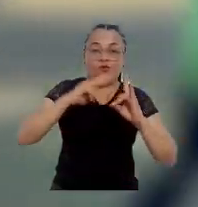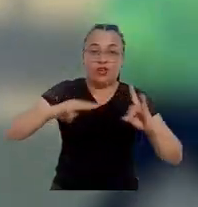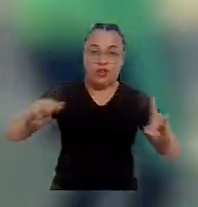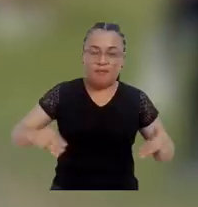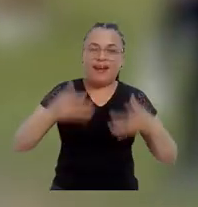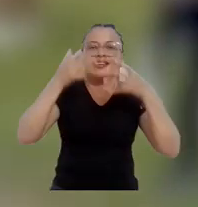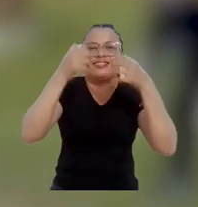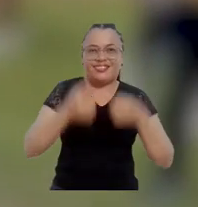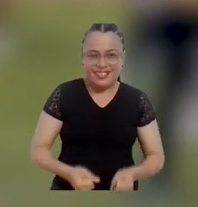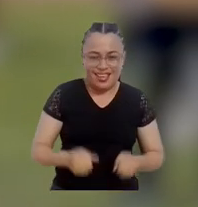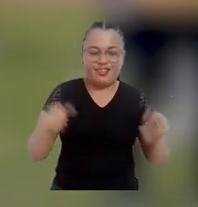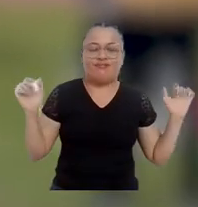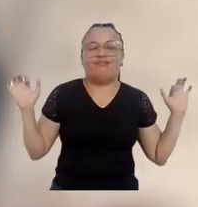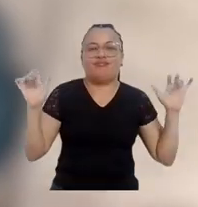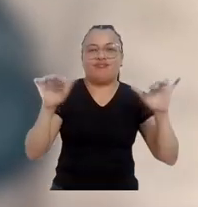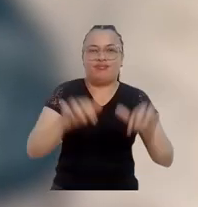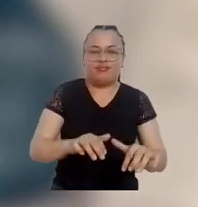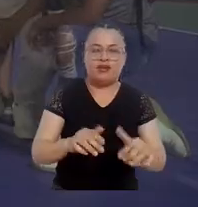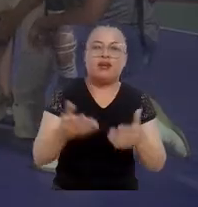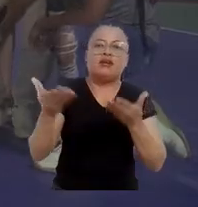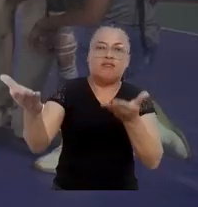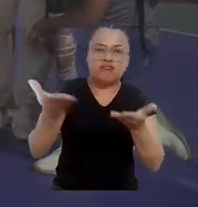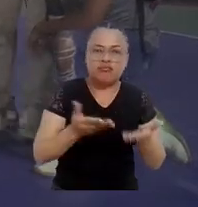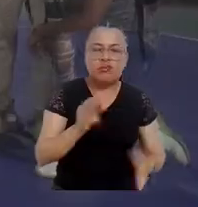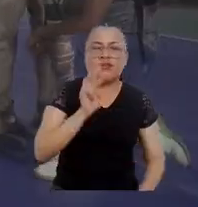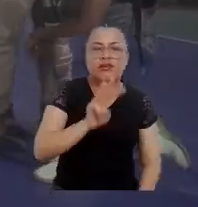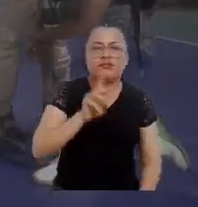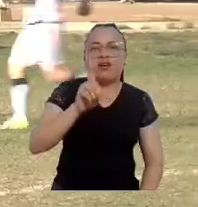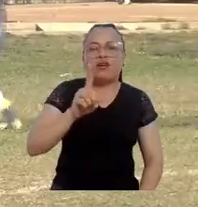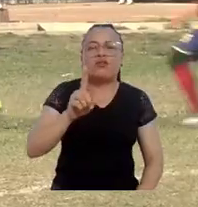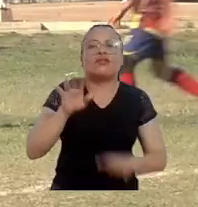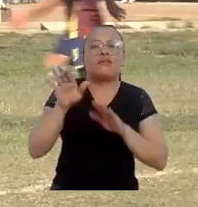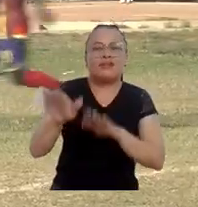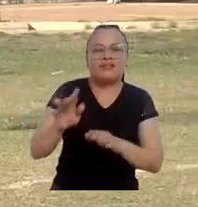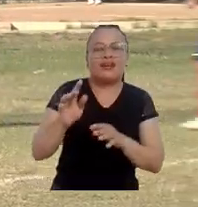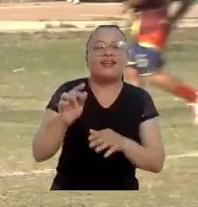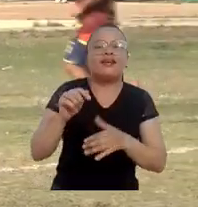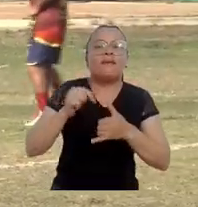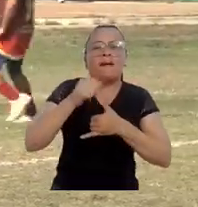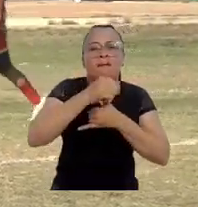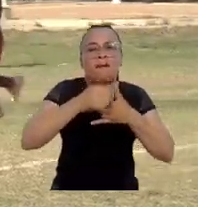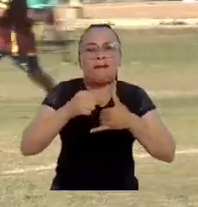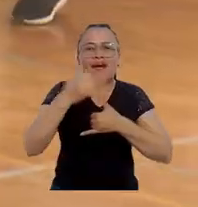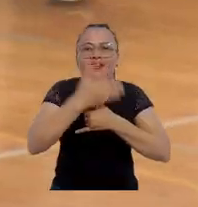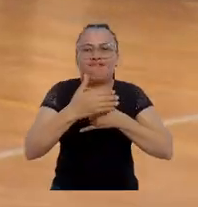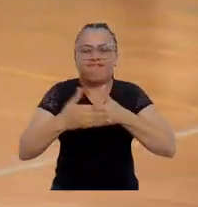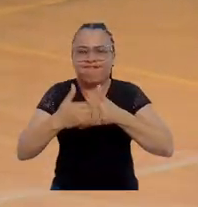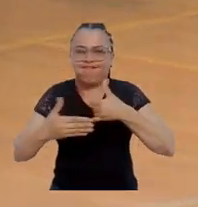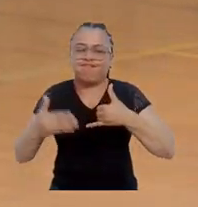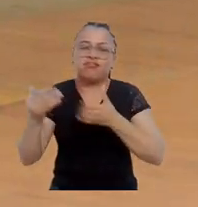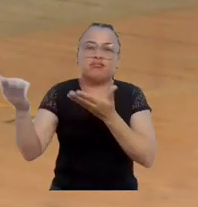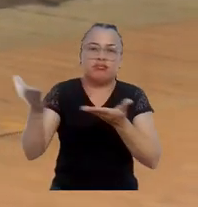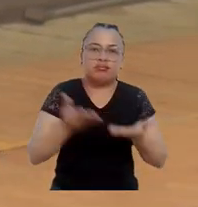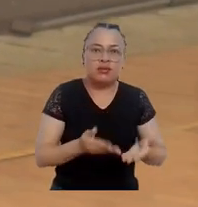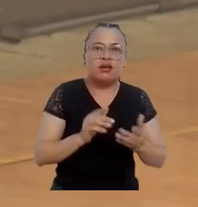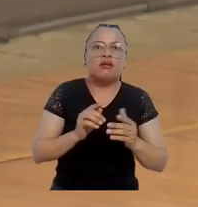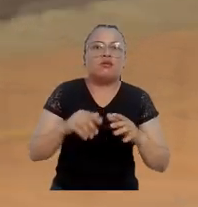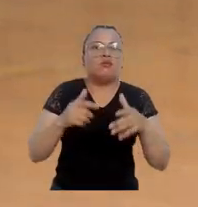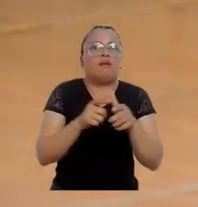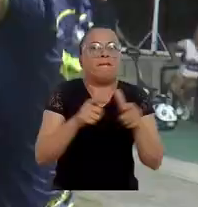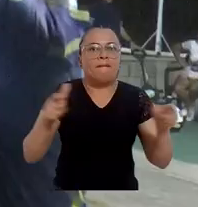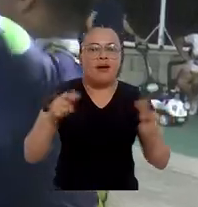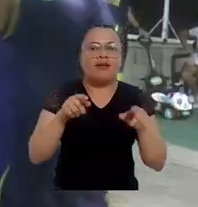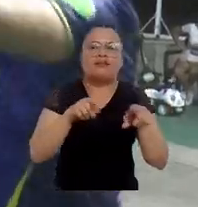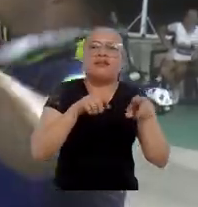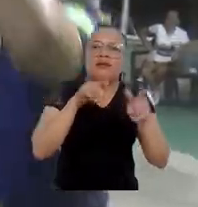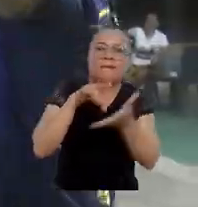Por primera vez, Unimagdalena fue sede de este evento, acogiendo 31 delegaciones de distintas regiones y logrando un récord histórico